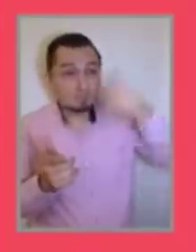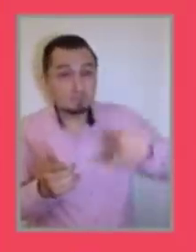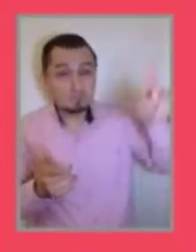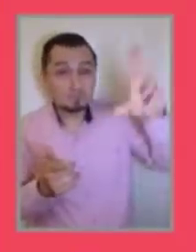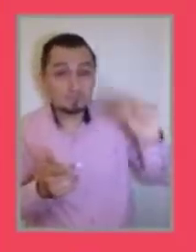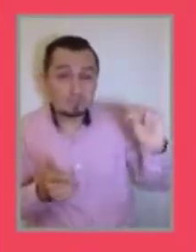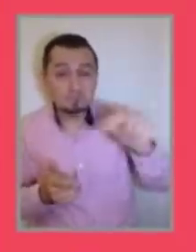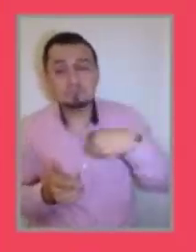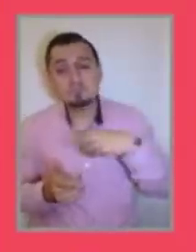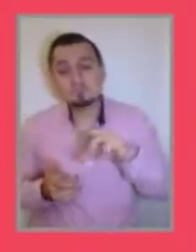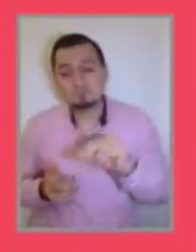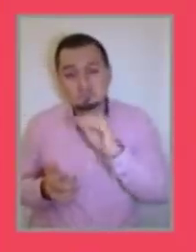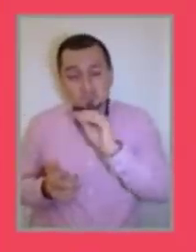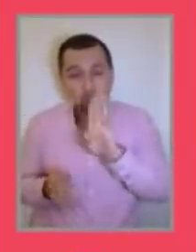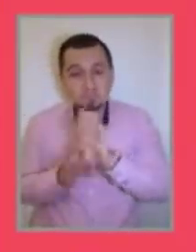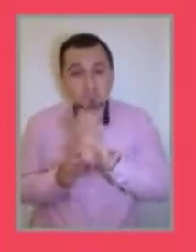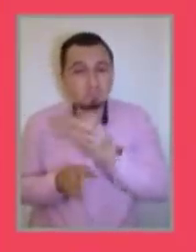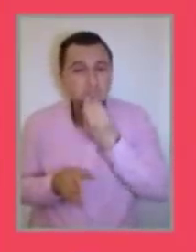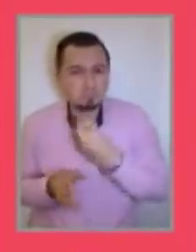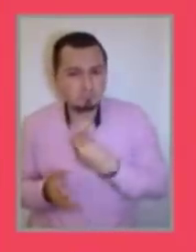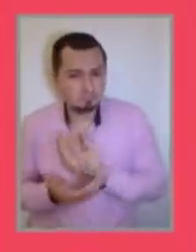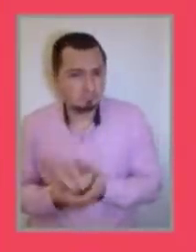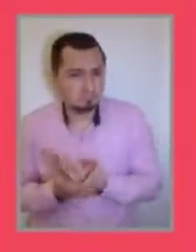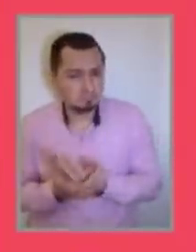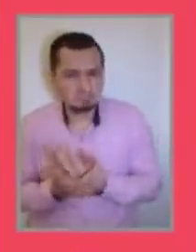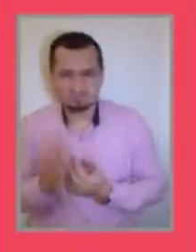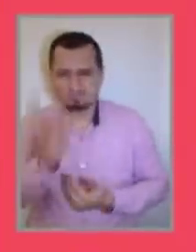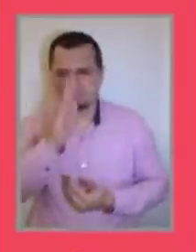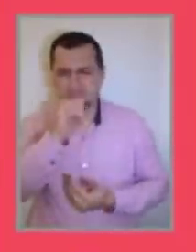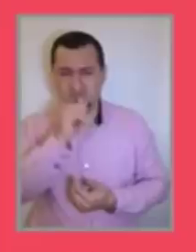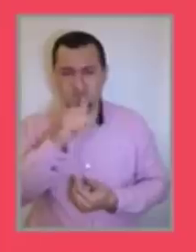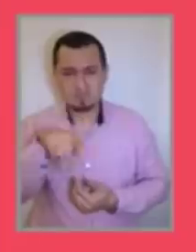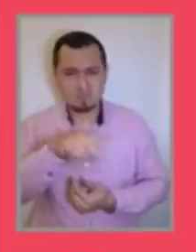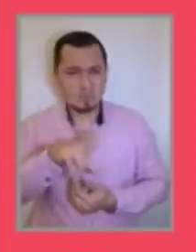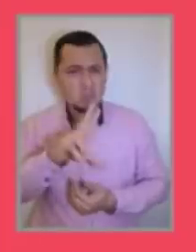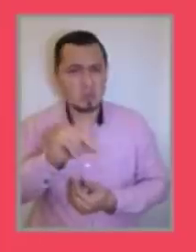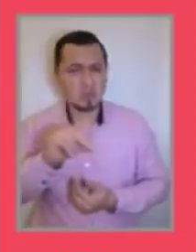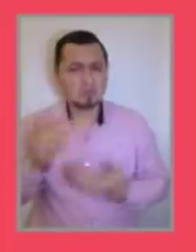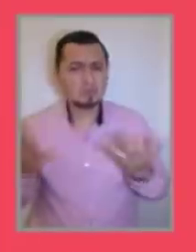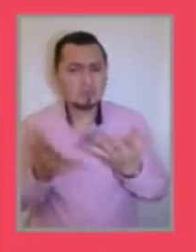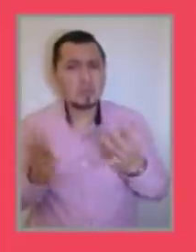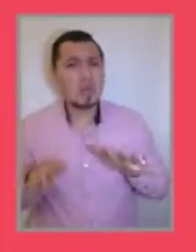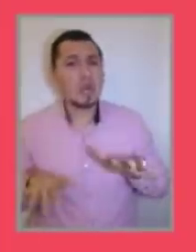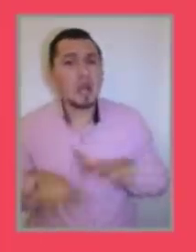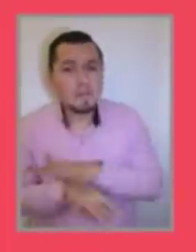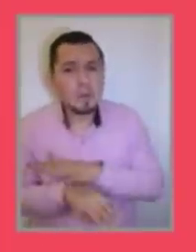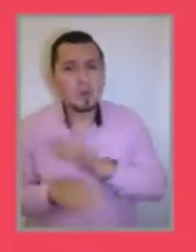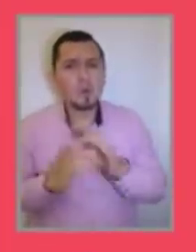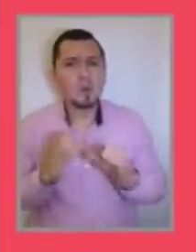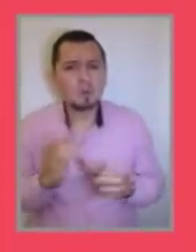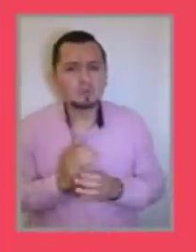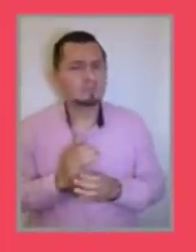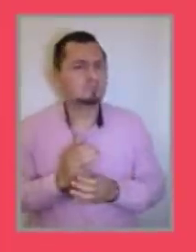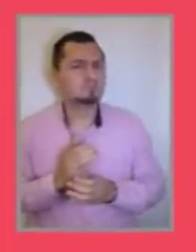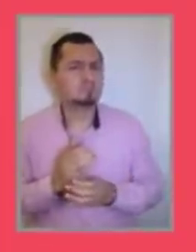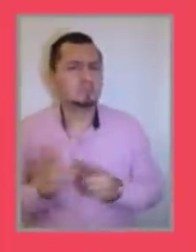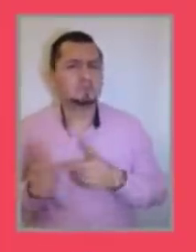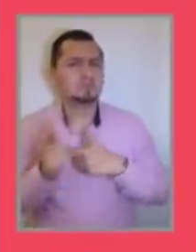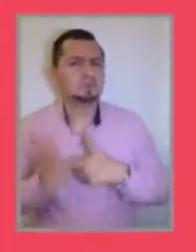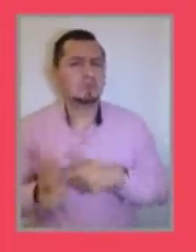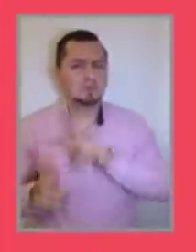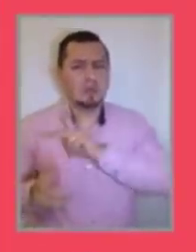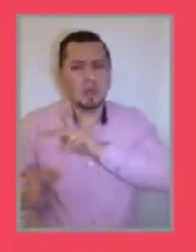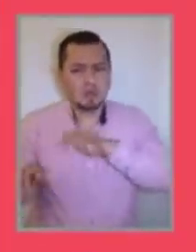sentido de que nos impongan una visión, porque hasta ahora eso no ha sucedido. Es decir, no hay cambio alguno en lo que ha sido la ruta que hemos